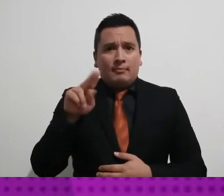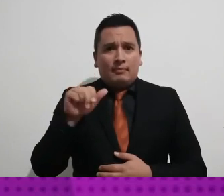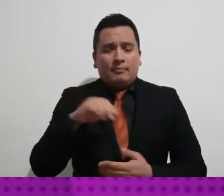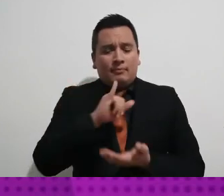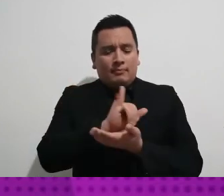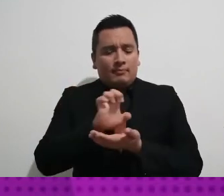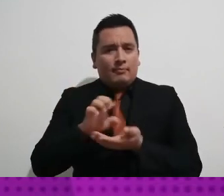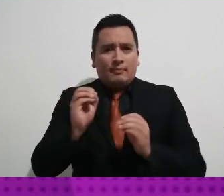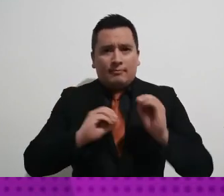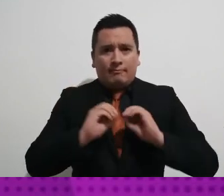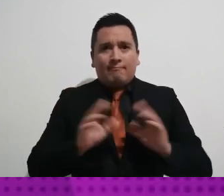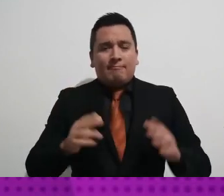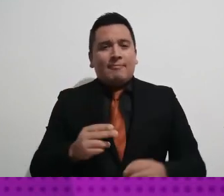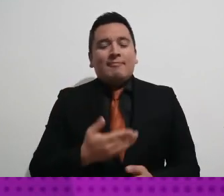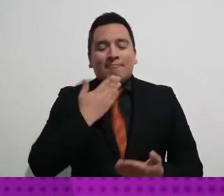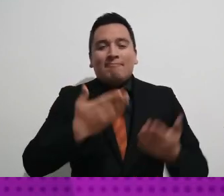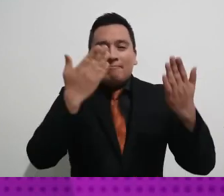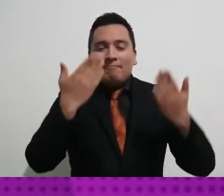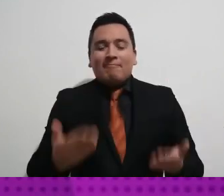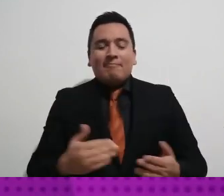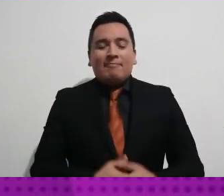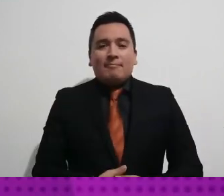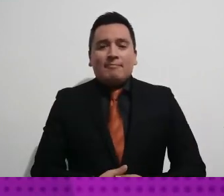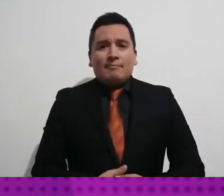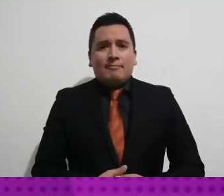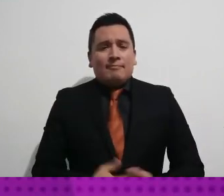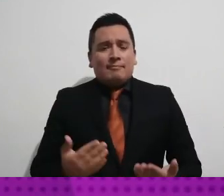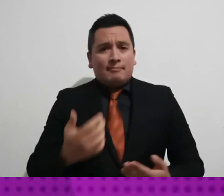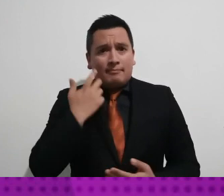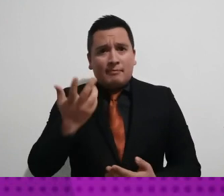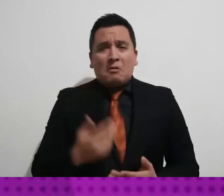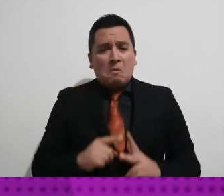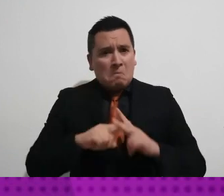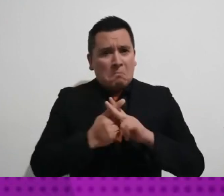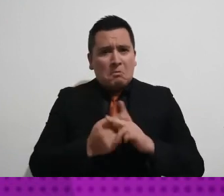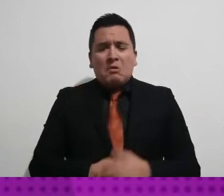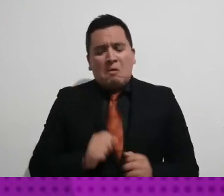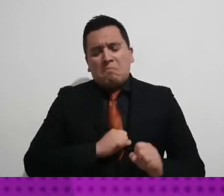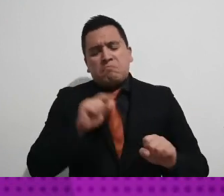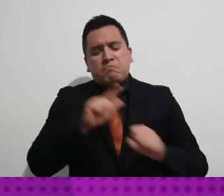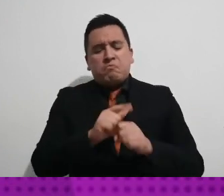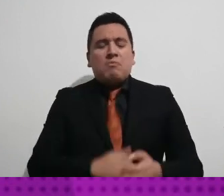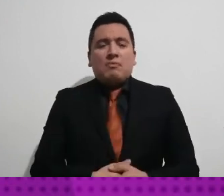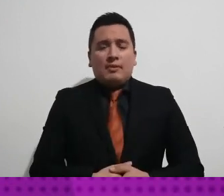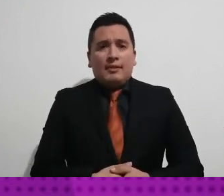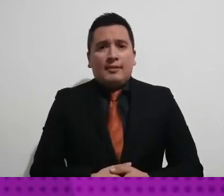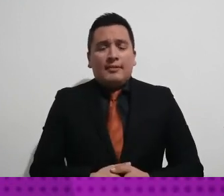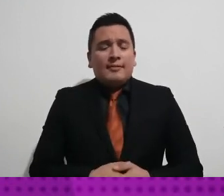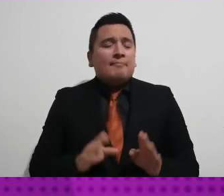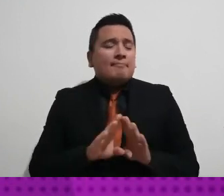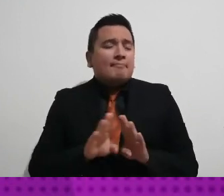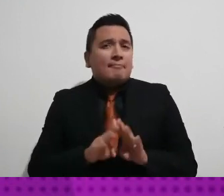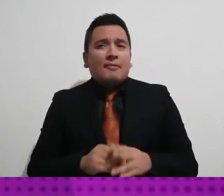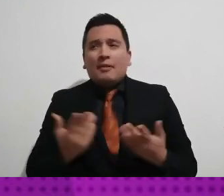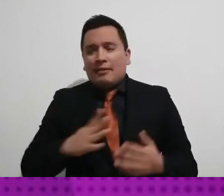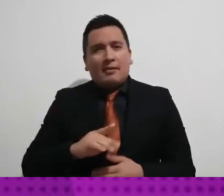del Instituto Electoral de Coahuila. Les damos la más cordial de las bienvenidas y queremos arrancar de una manera muy especial, y qué mejor